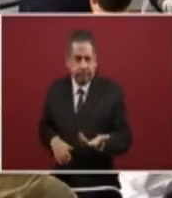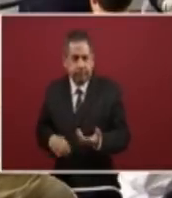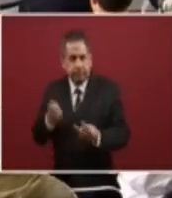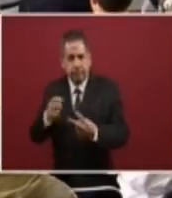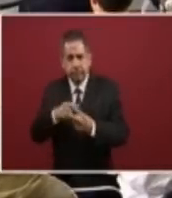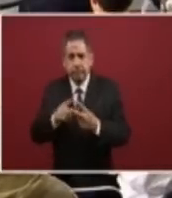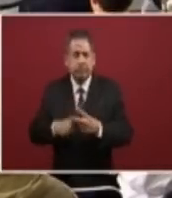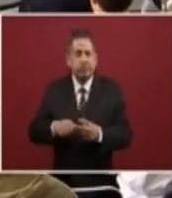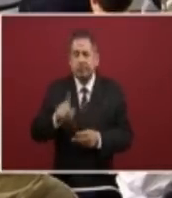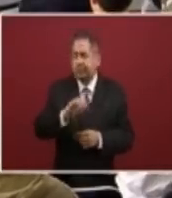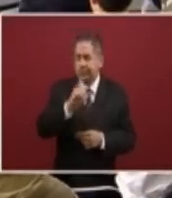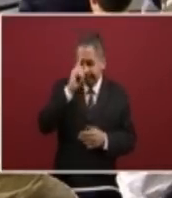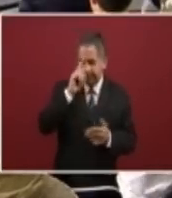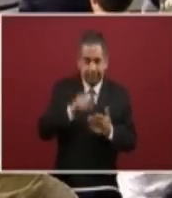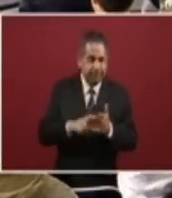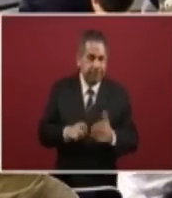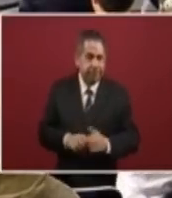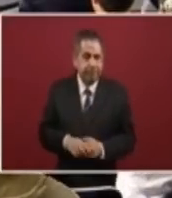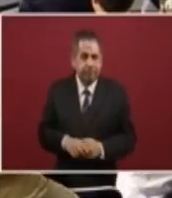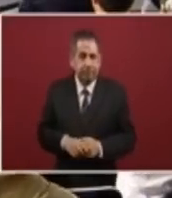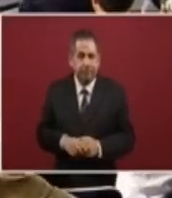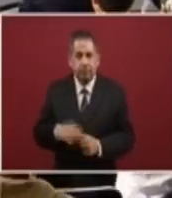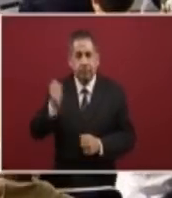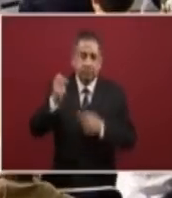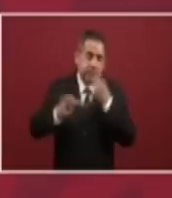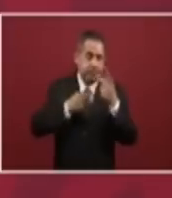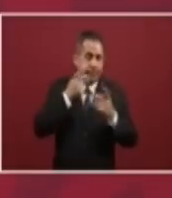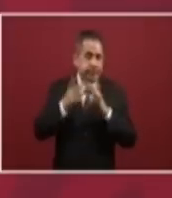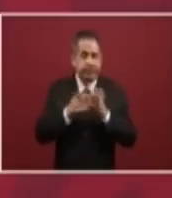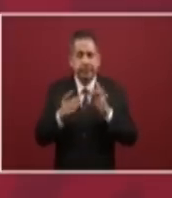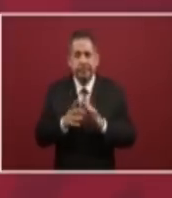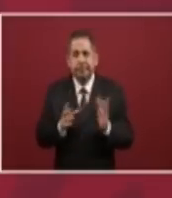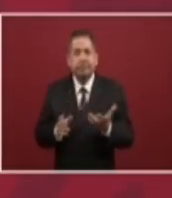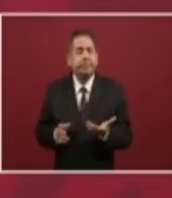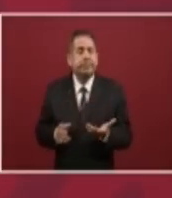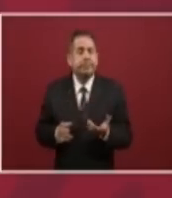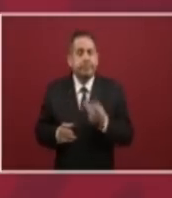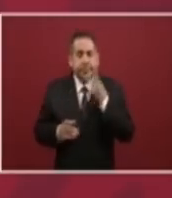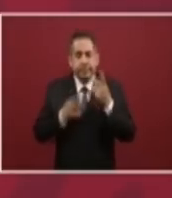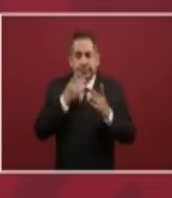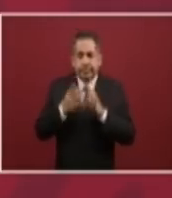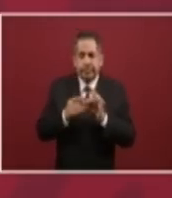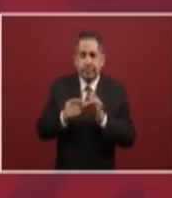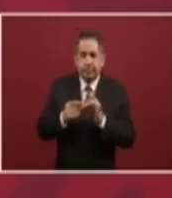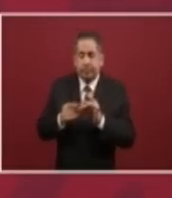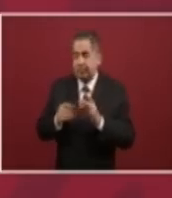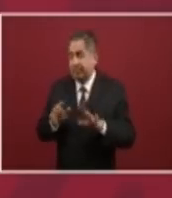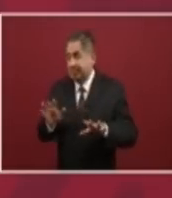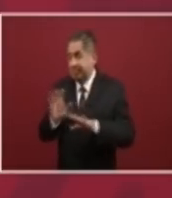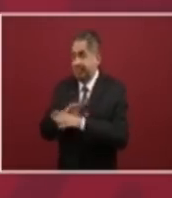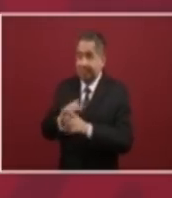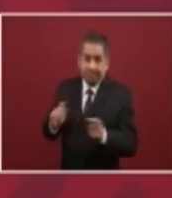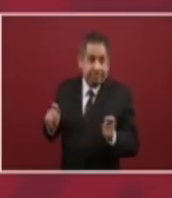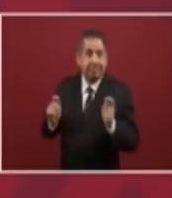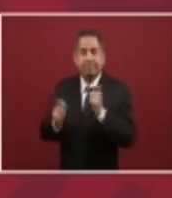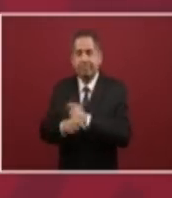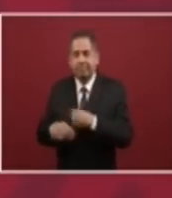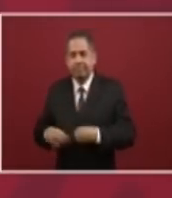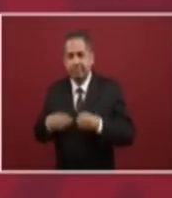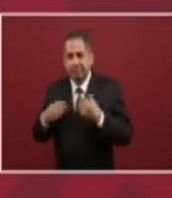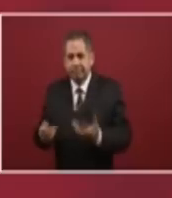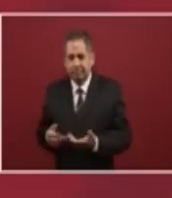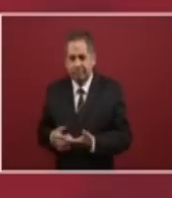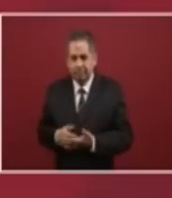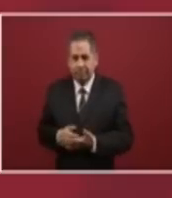también informó que el viernes presentará el mismo plan de migración a los gobernadores de Chiapas, Tabasco, Veracruz y